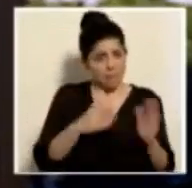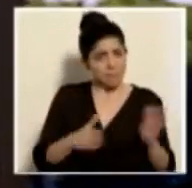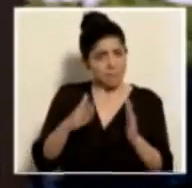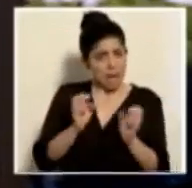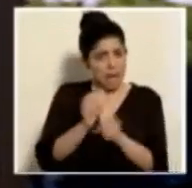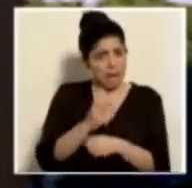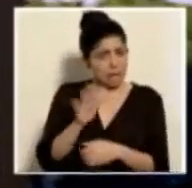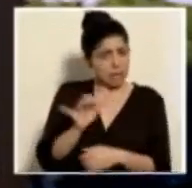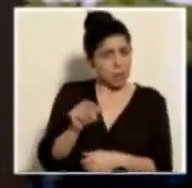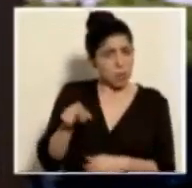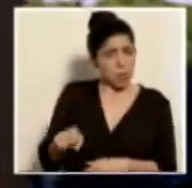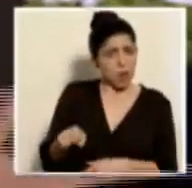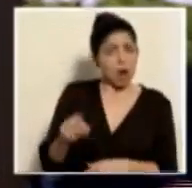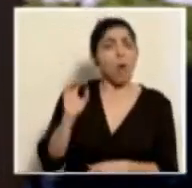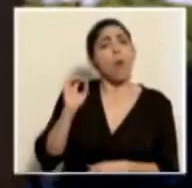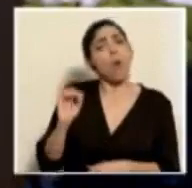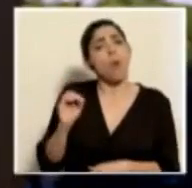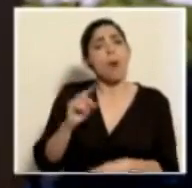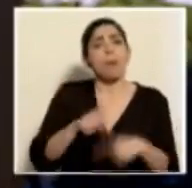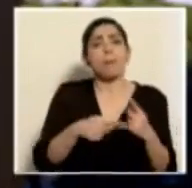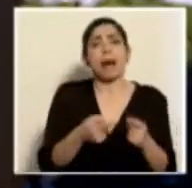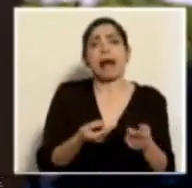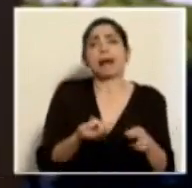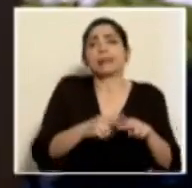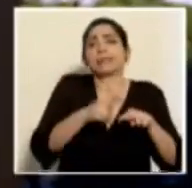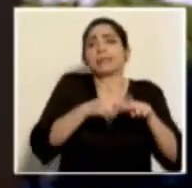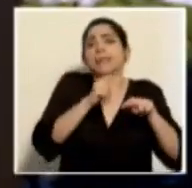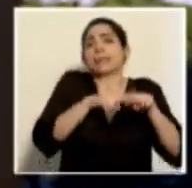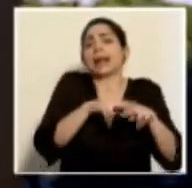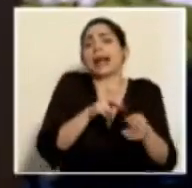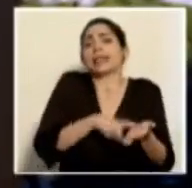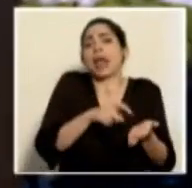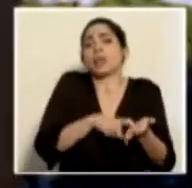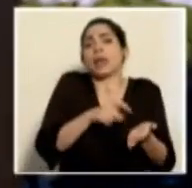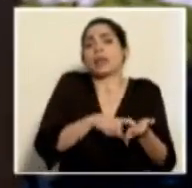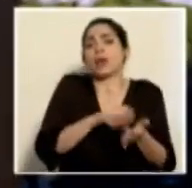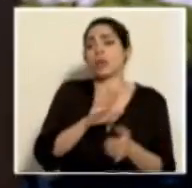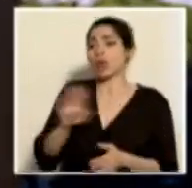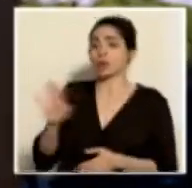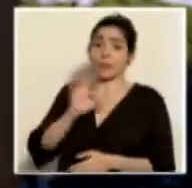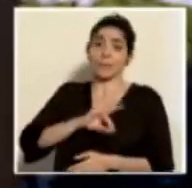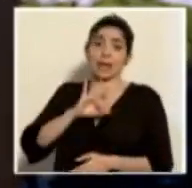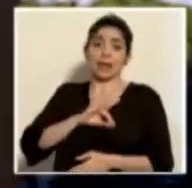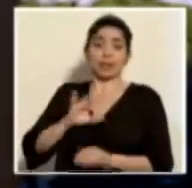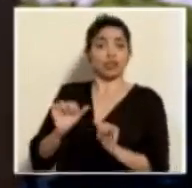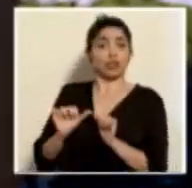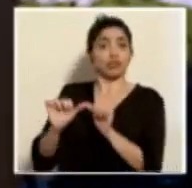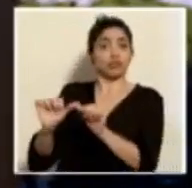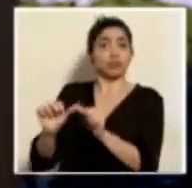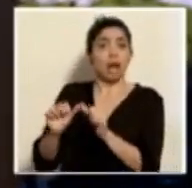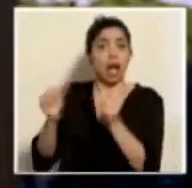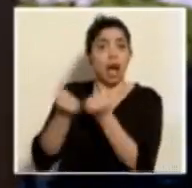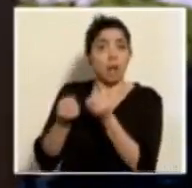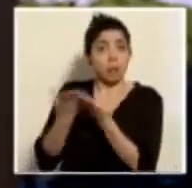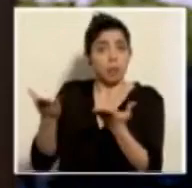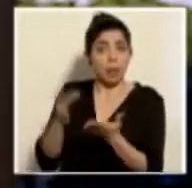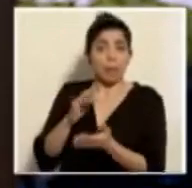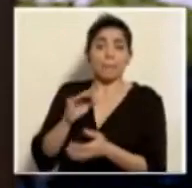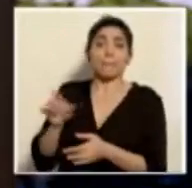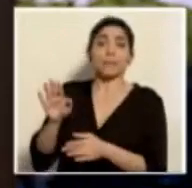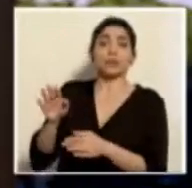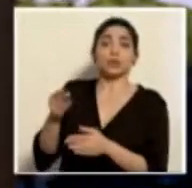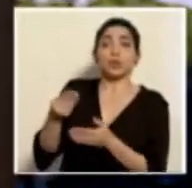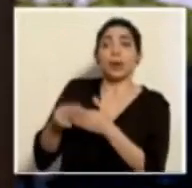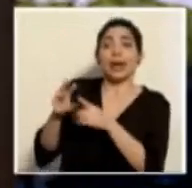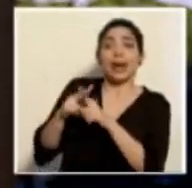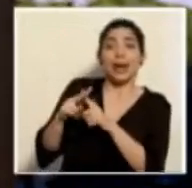o vamos en la línea de endeudarnos para seguir manteniendo intacto los privilegios a buena parte del sector público? Porque entiendo que parte de los